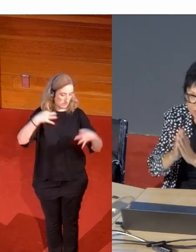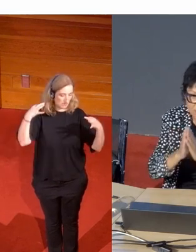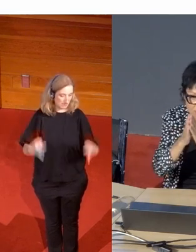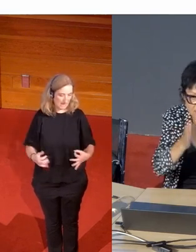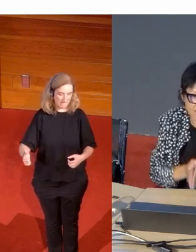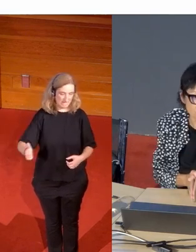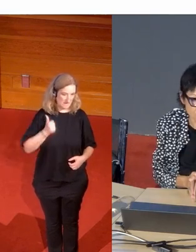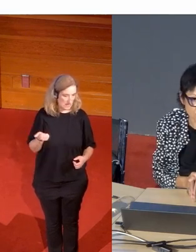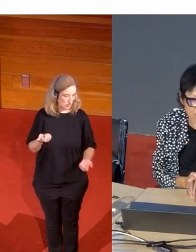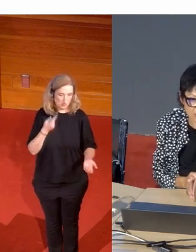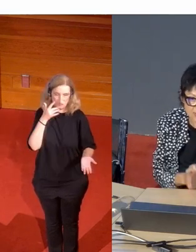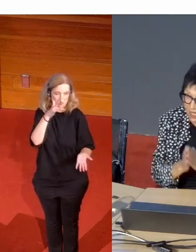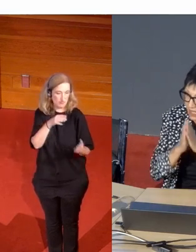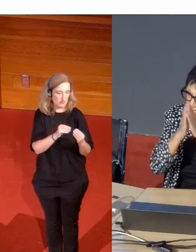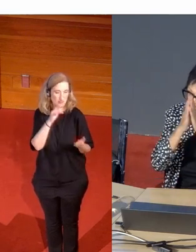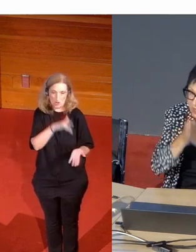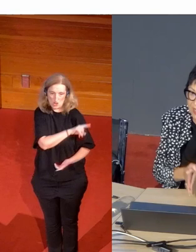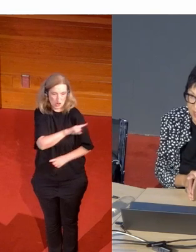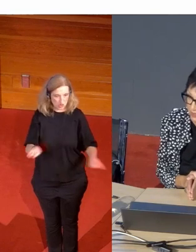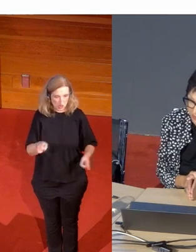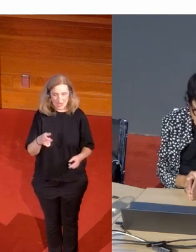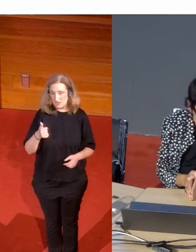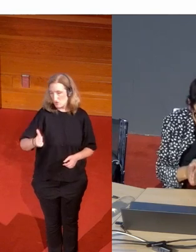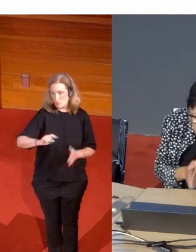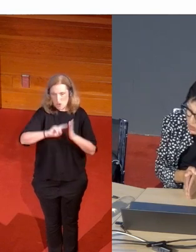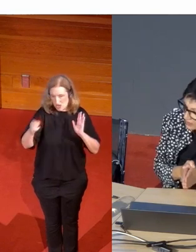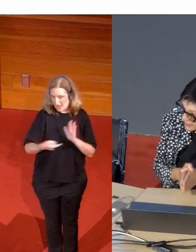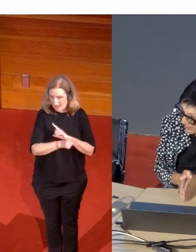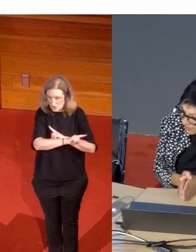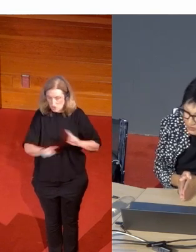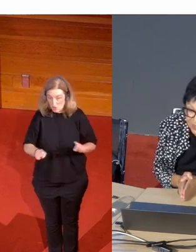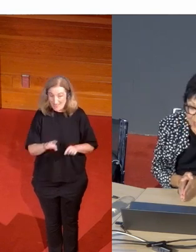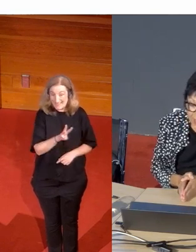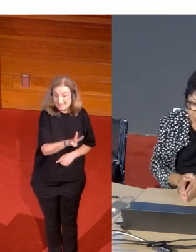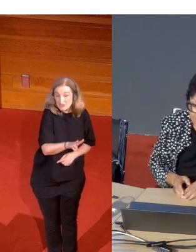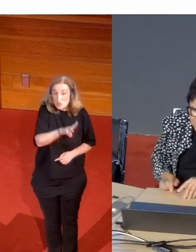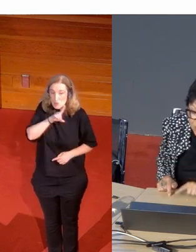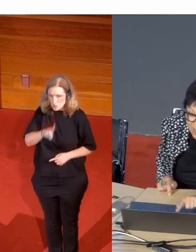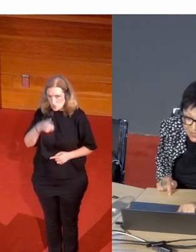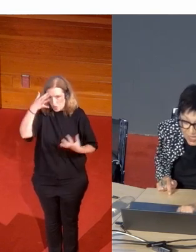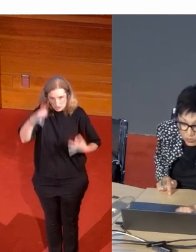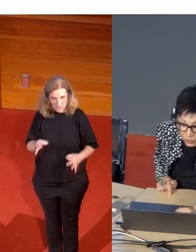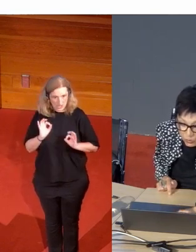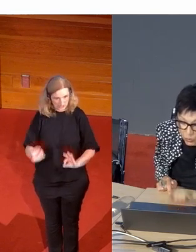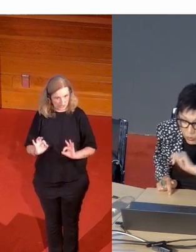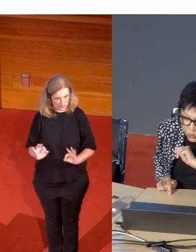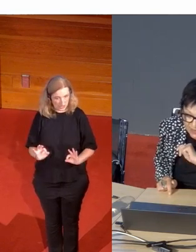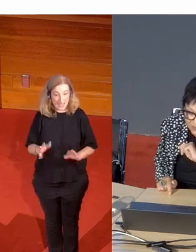aquí sin que le corresponda está aquí ilegalmente un tercio entonces aquí